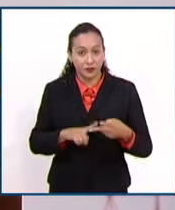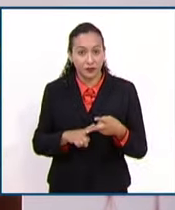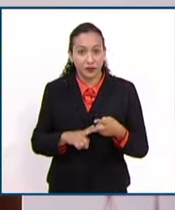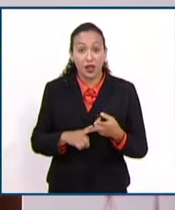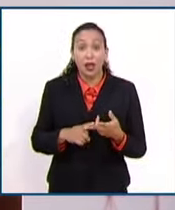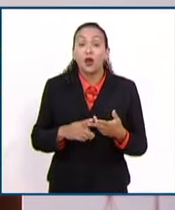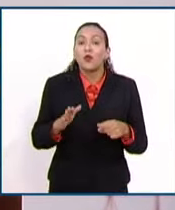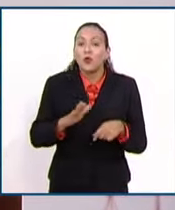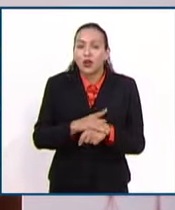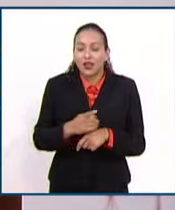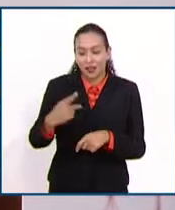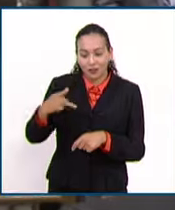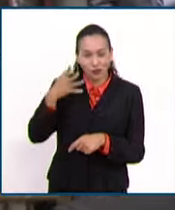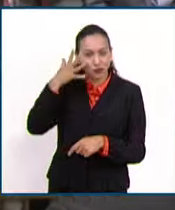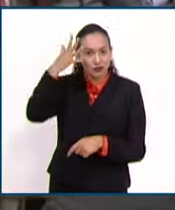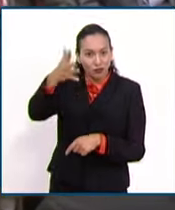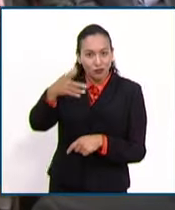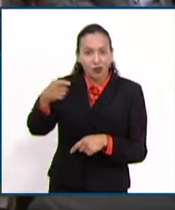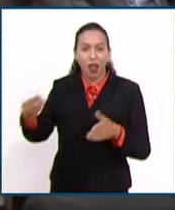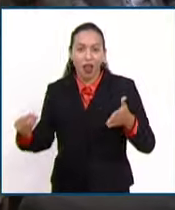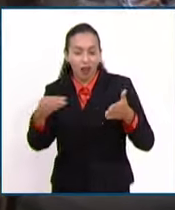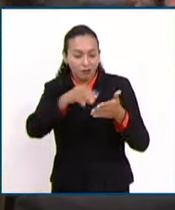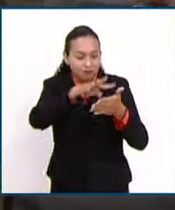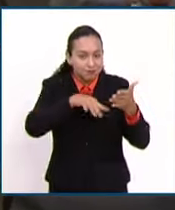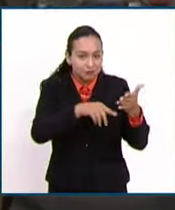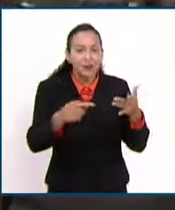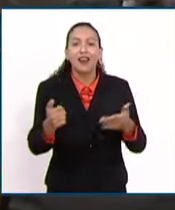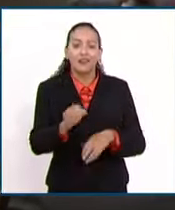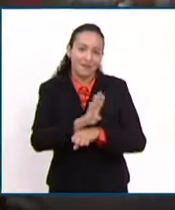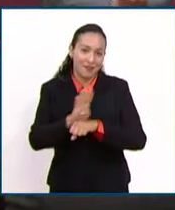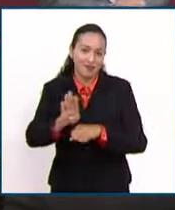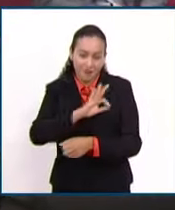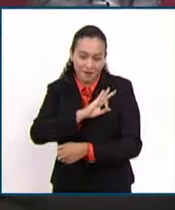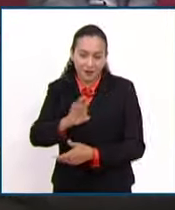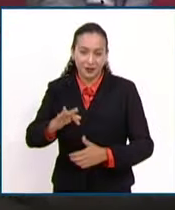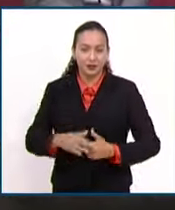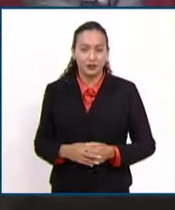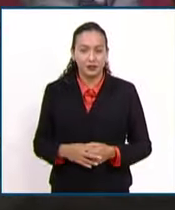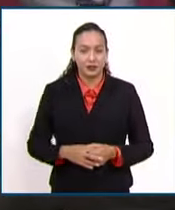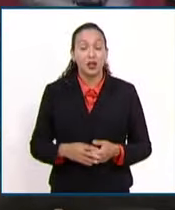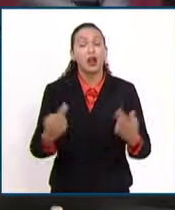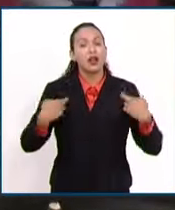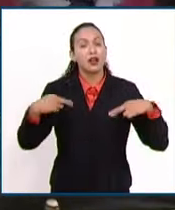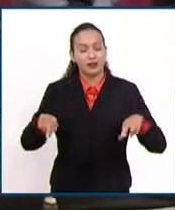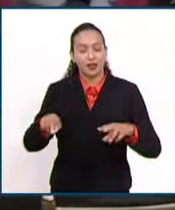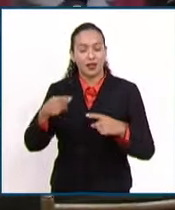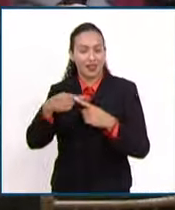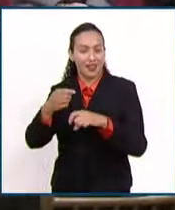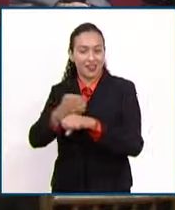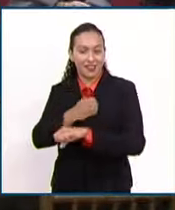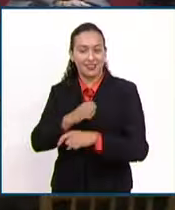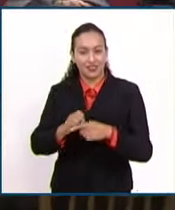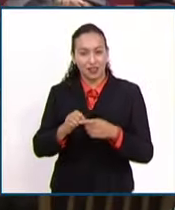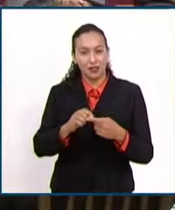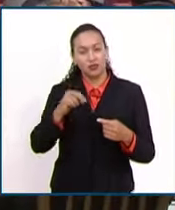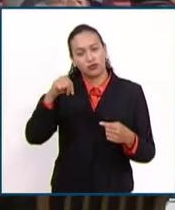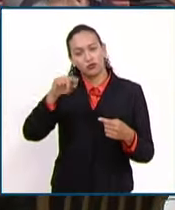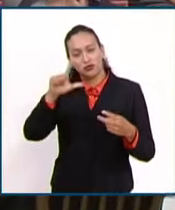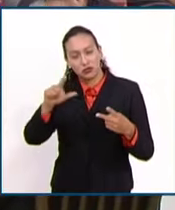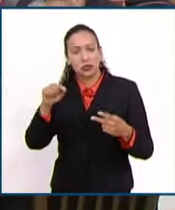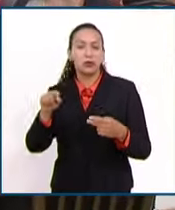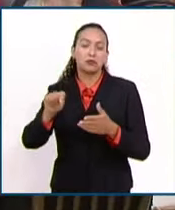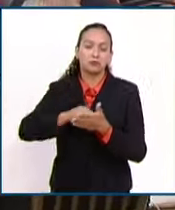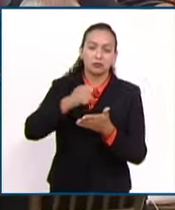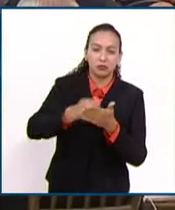su propio porvenir. Representantes de los tres poderes de los estados de Nuevo León, Tamaulipas y Coahuila celebraron el esfuerzo